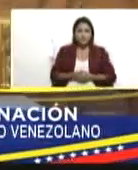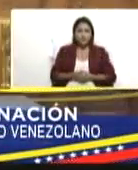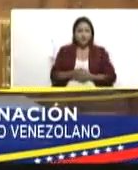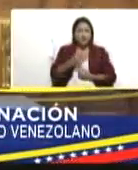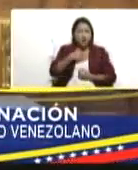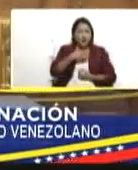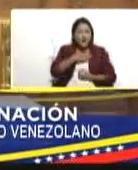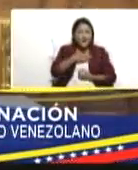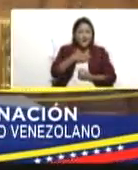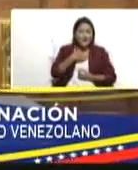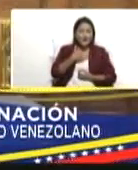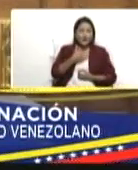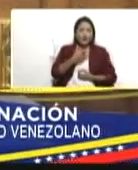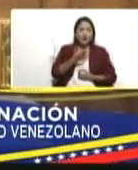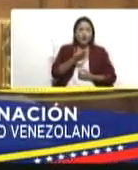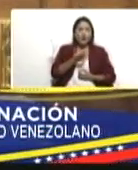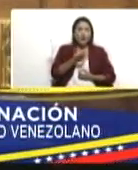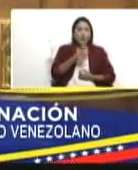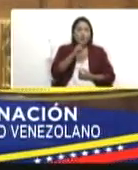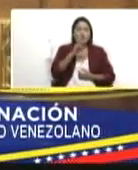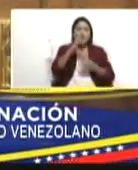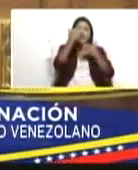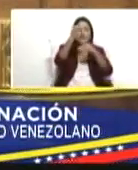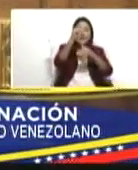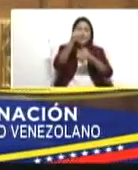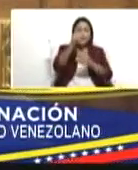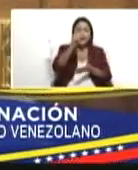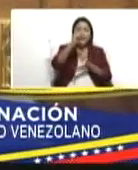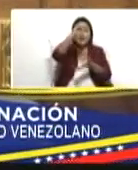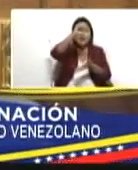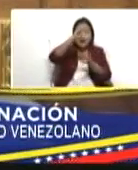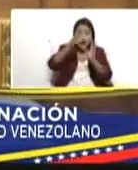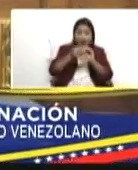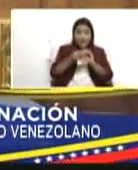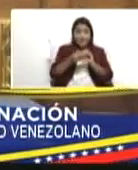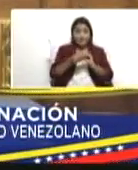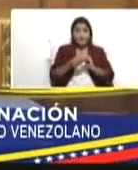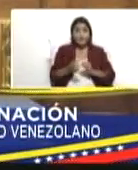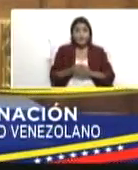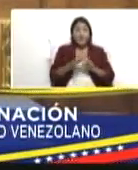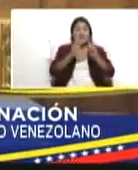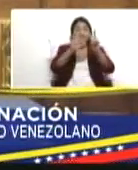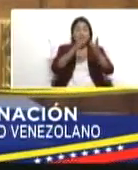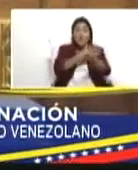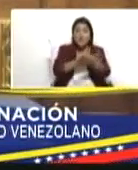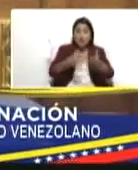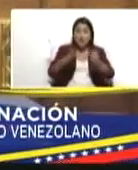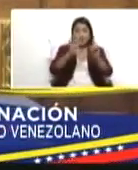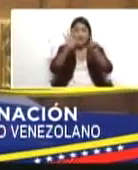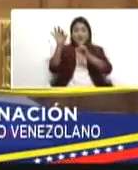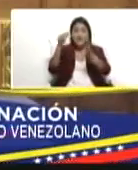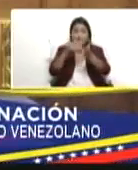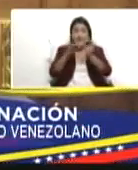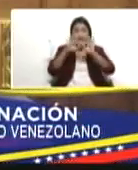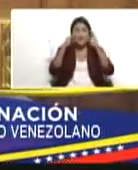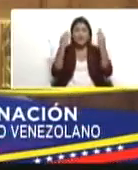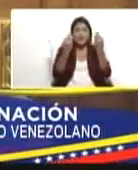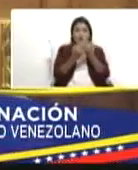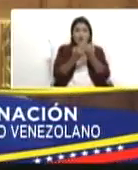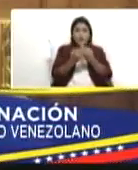exesivo de que en una nueva etapa no solo lleguemos a 7,600 1000